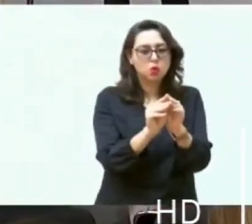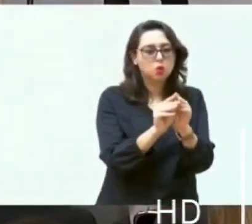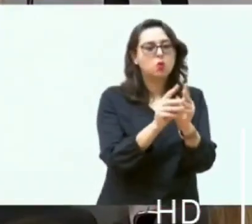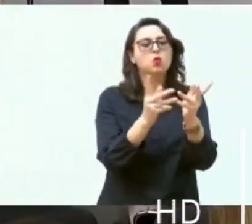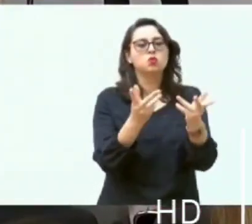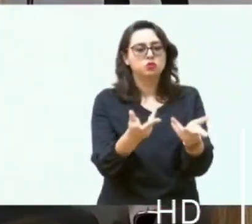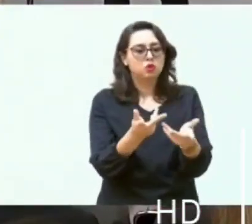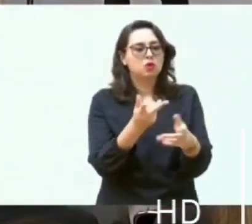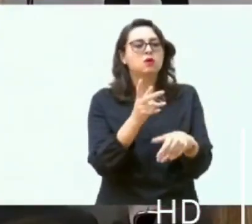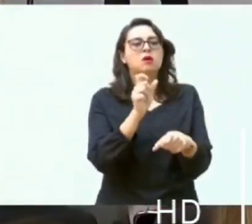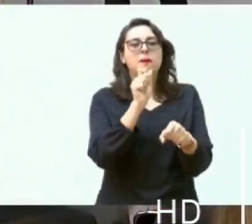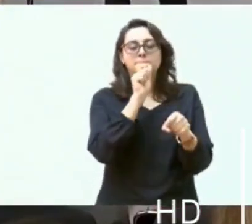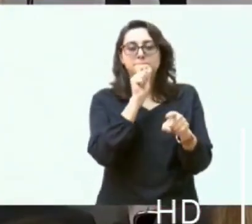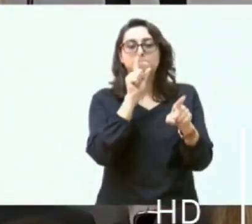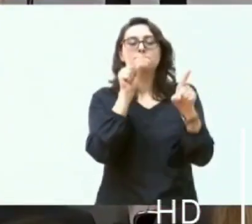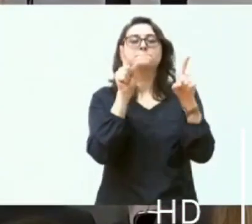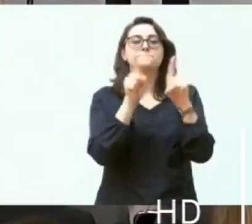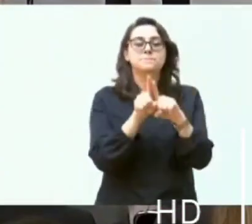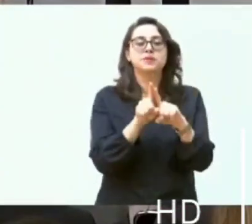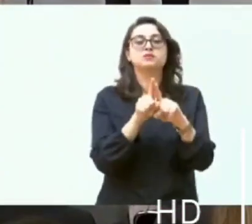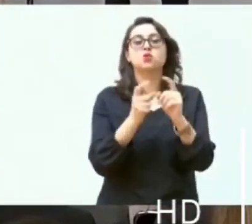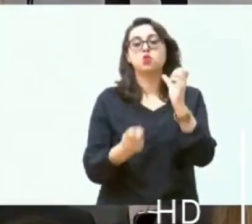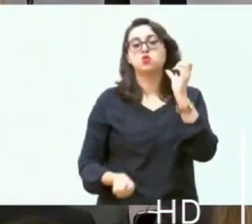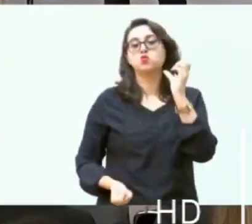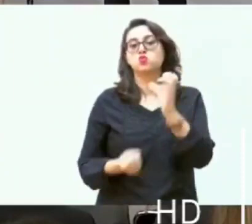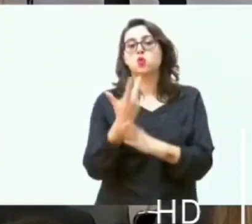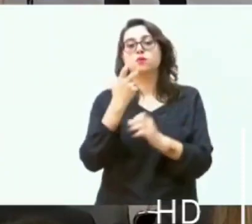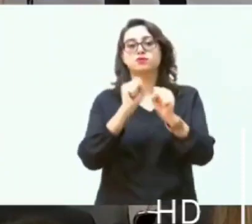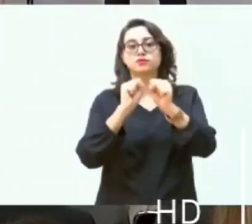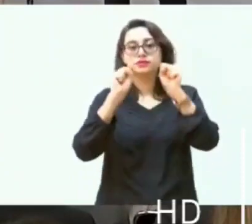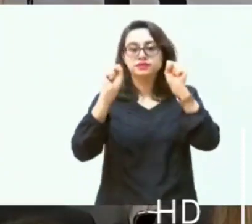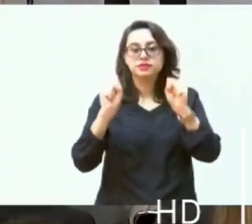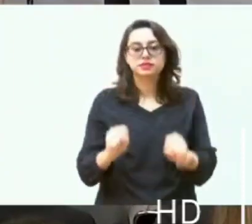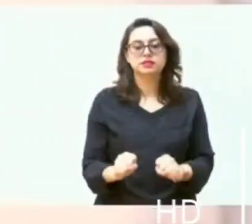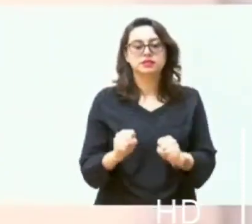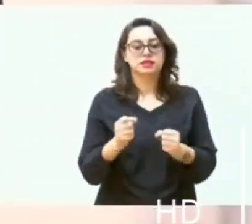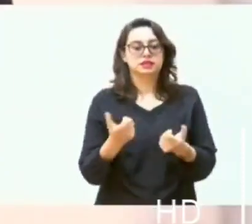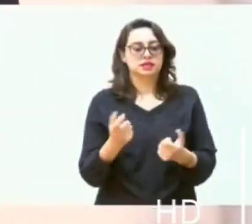de automatización de bibliotecas para el control,